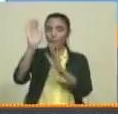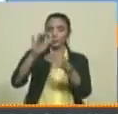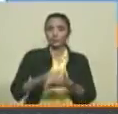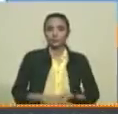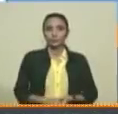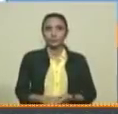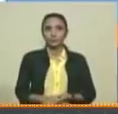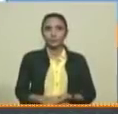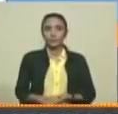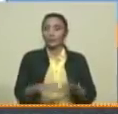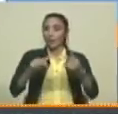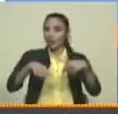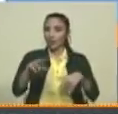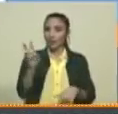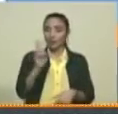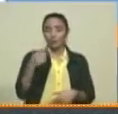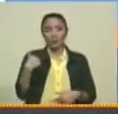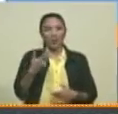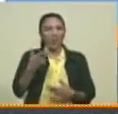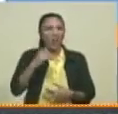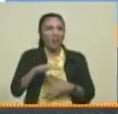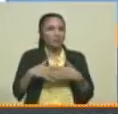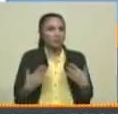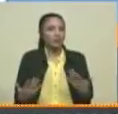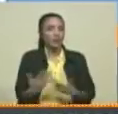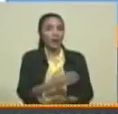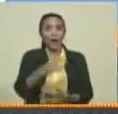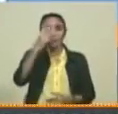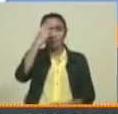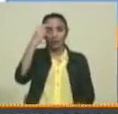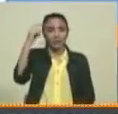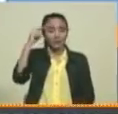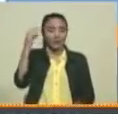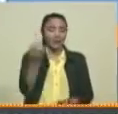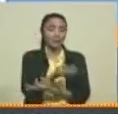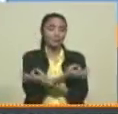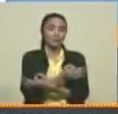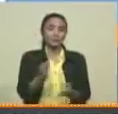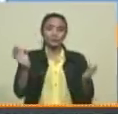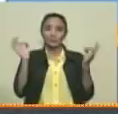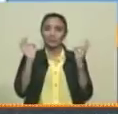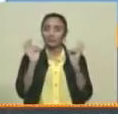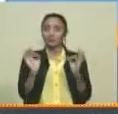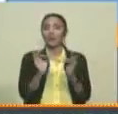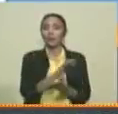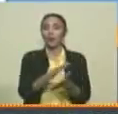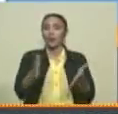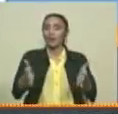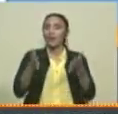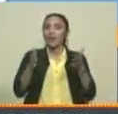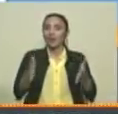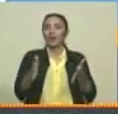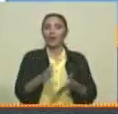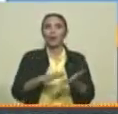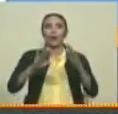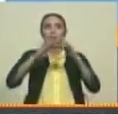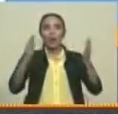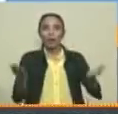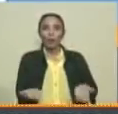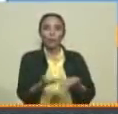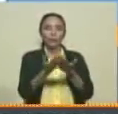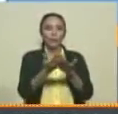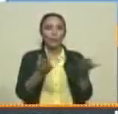a dudas, Venezuela tiene una cancillería de las grandes ligas que viene de ganar el campeonato mundial en